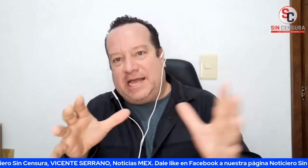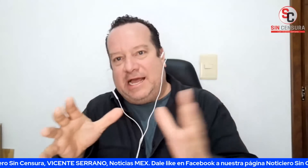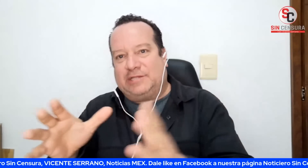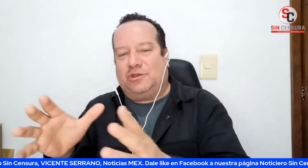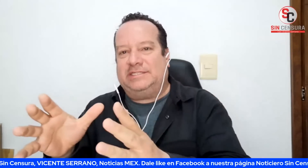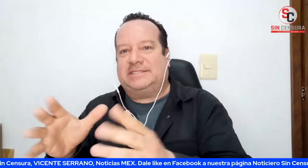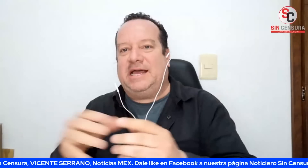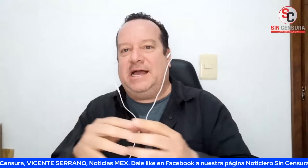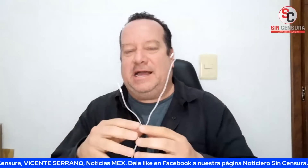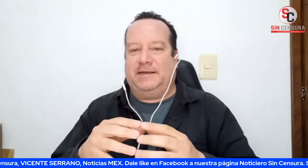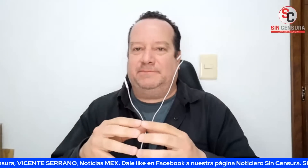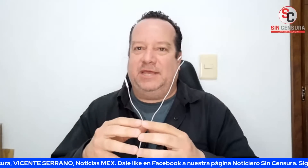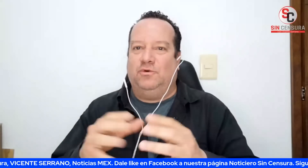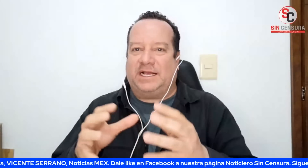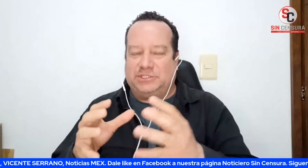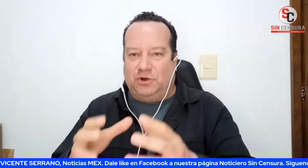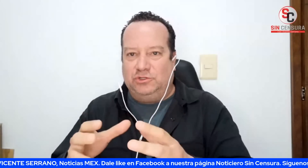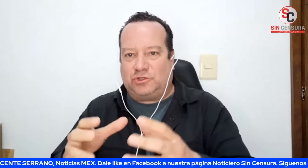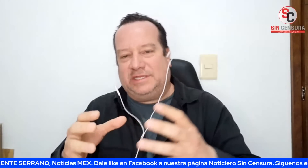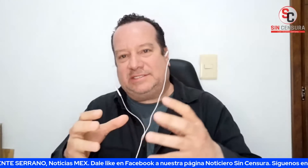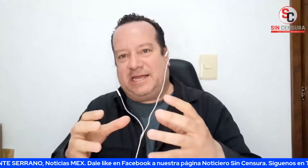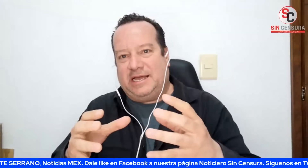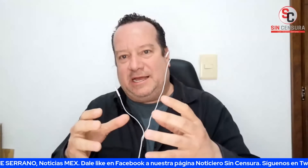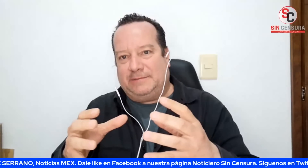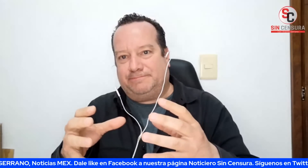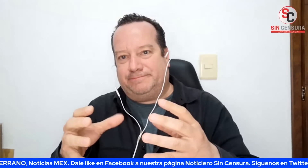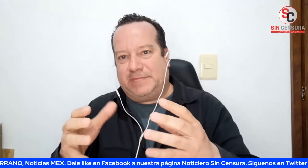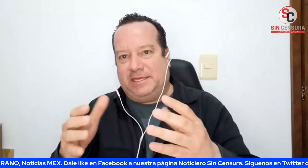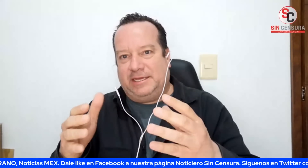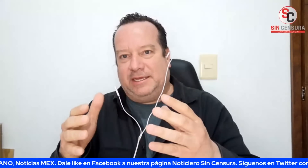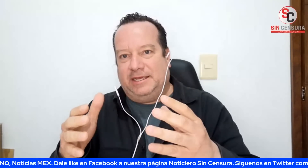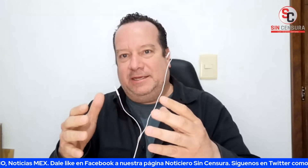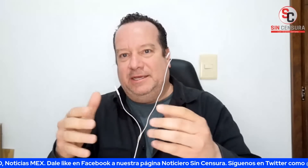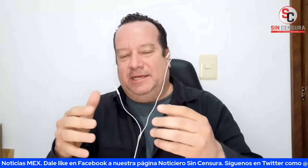toda esta educación,